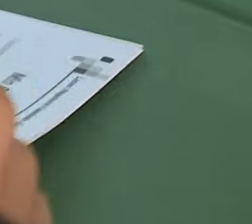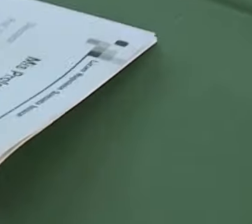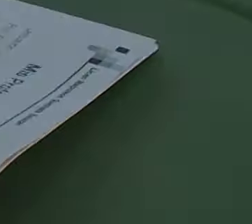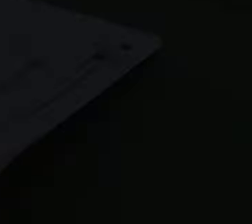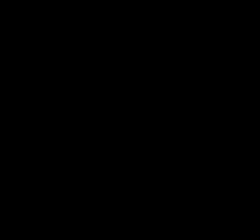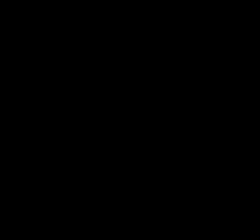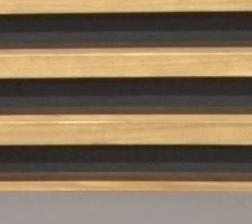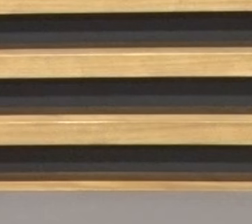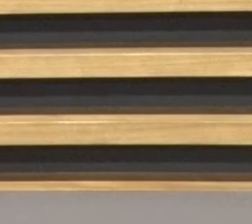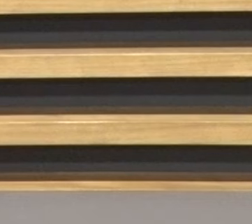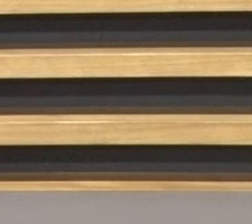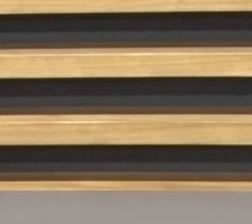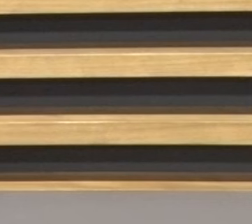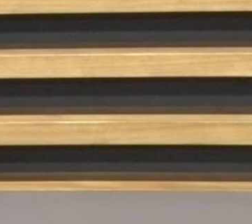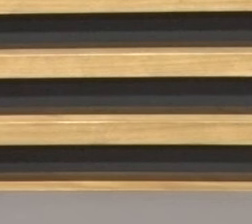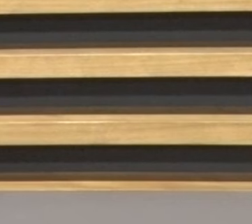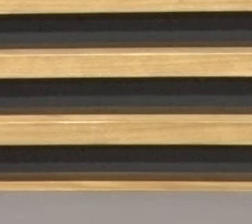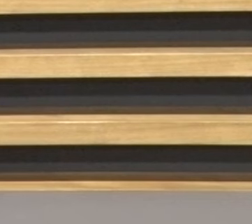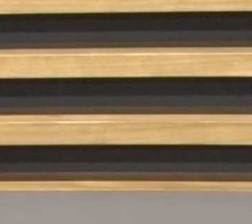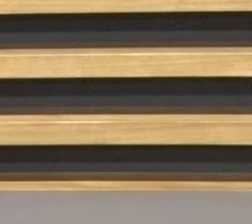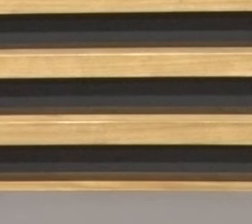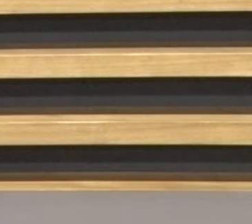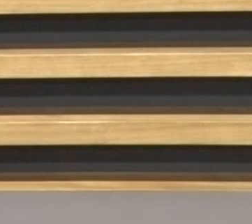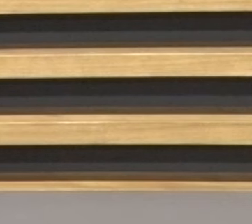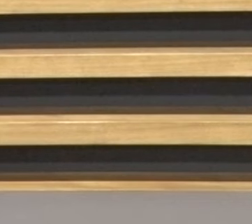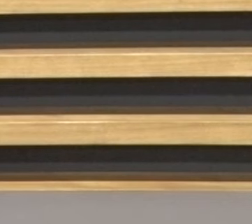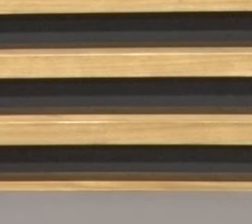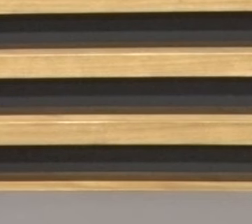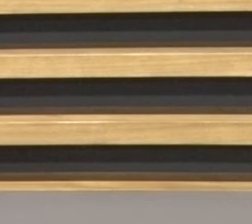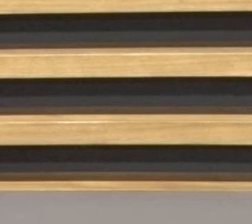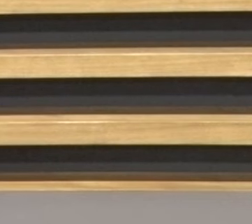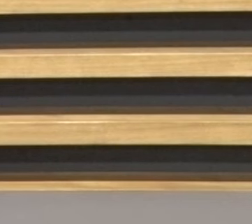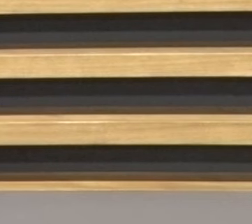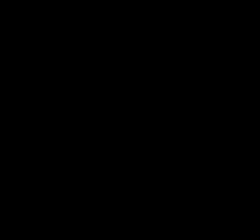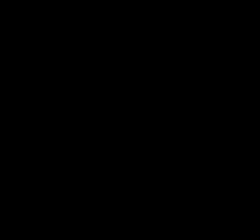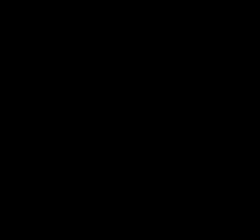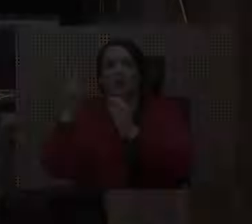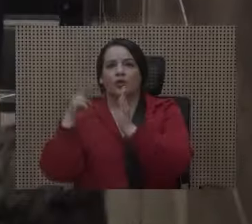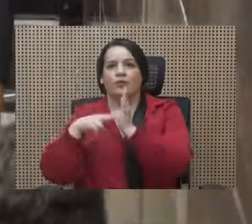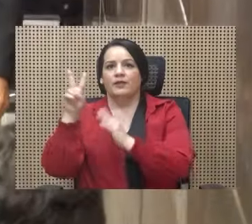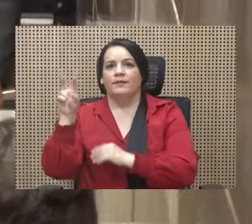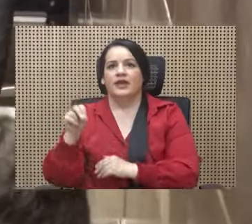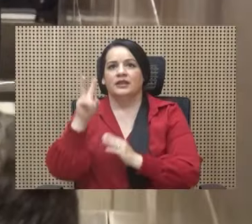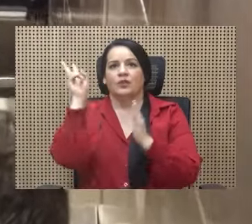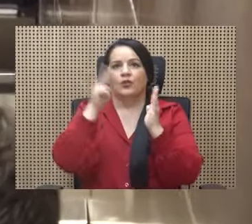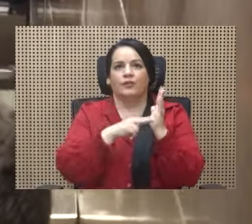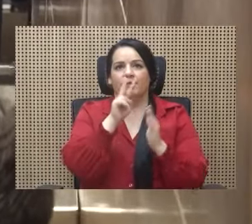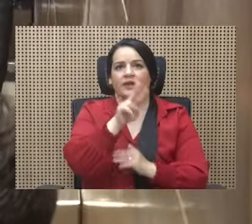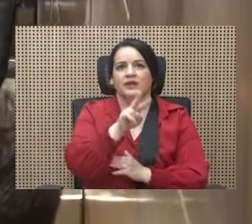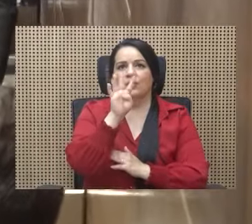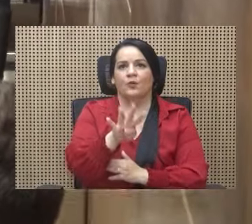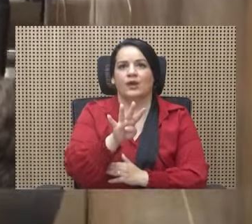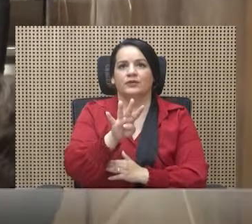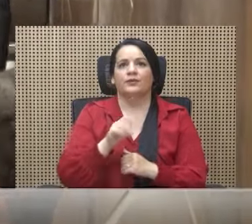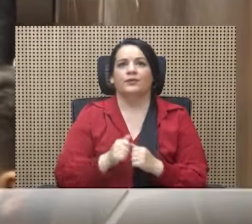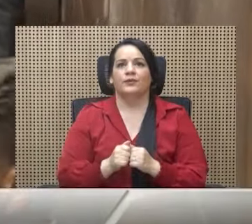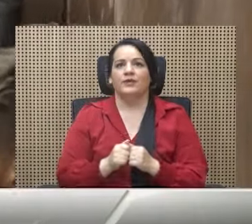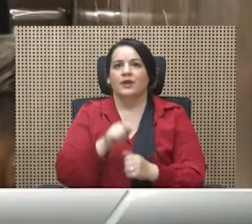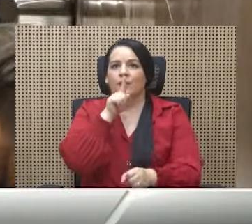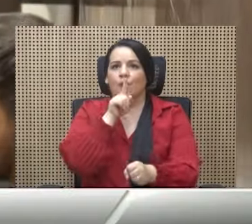programas defensoría de los habitantes rinde cuentas ante los diputados la defensora de los habitantes